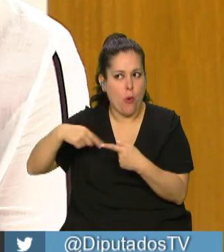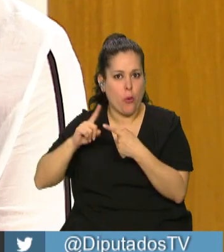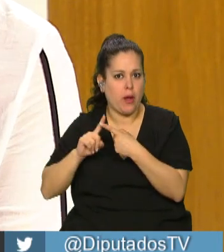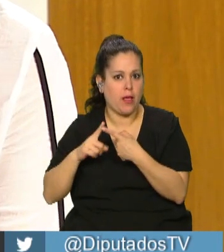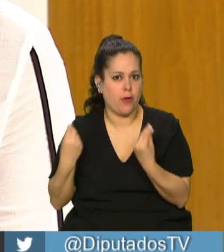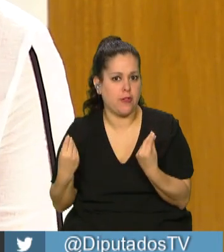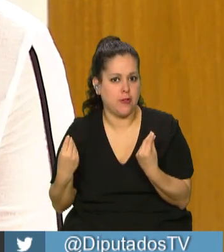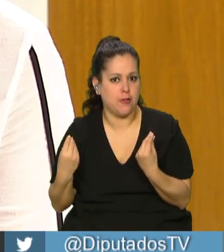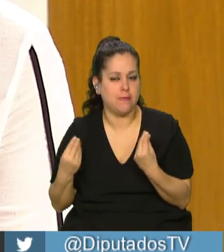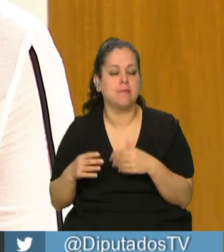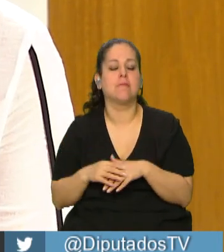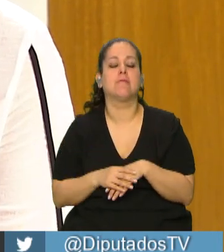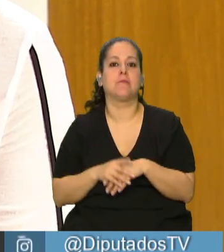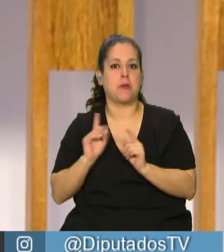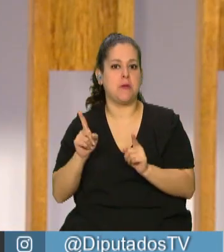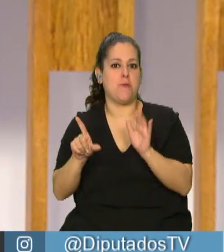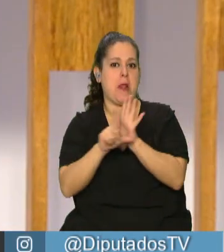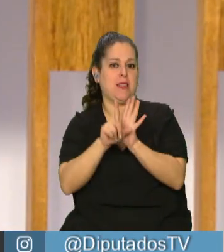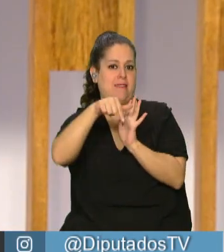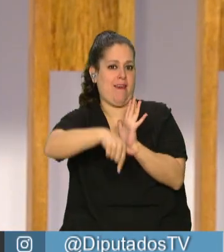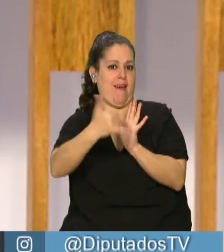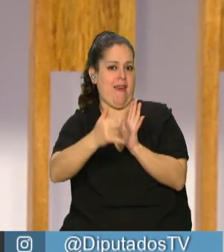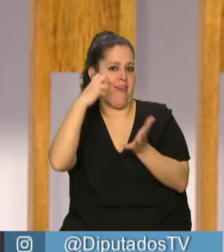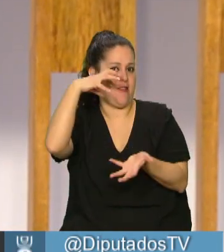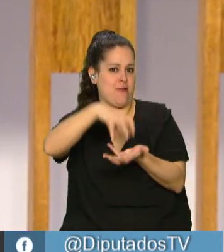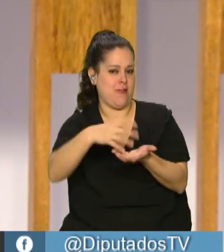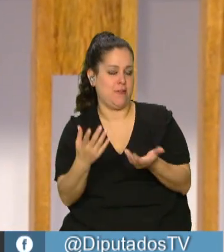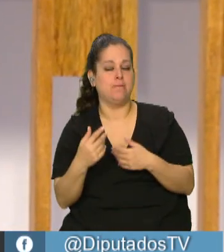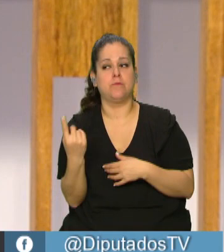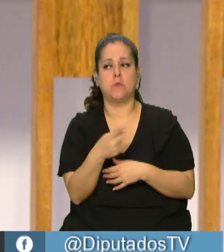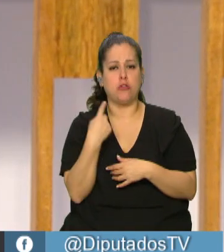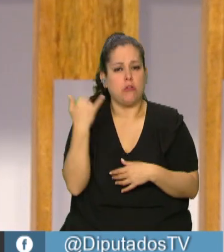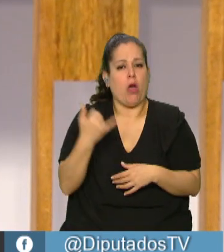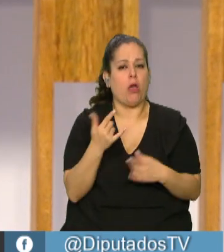esta casa. Sí, nosotros tenemos mucha